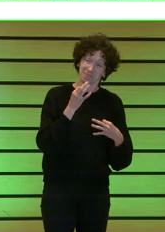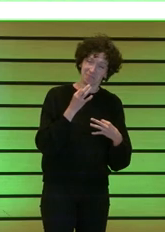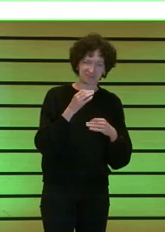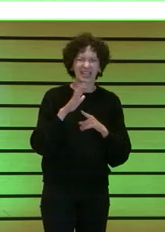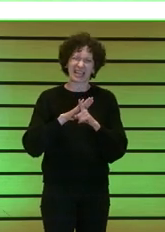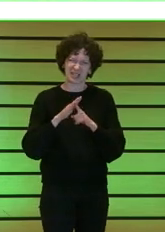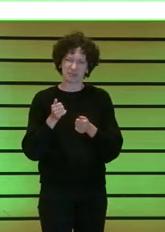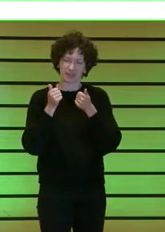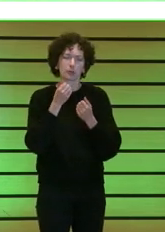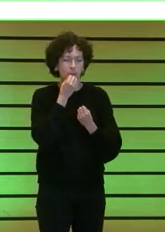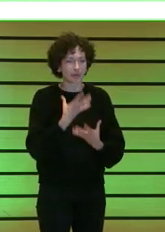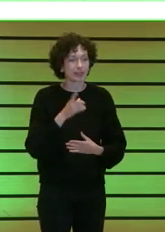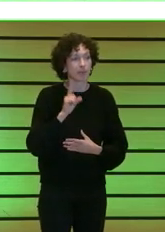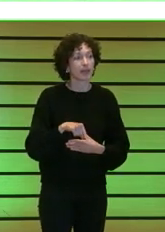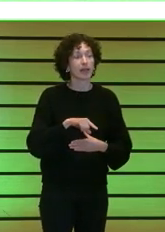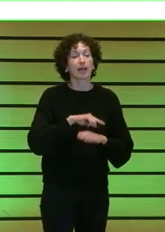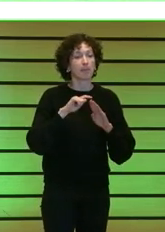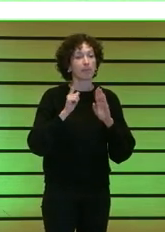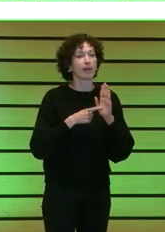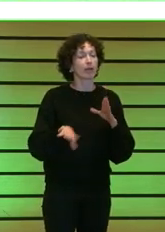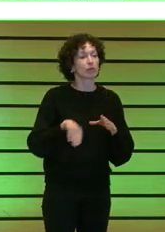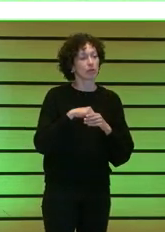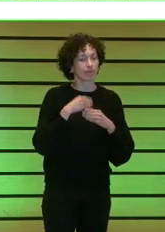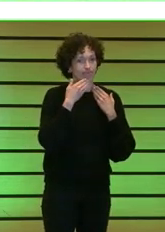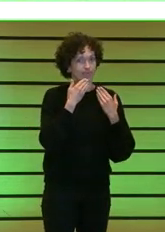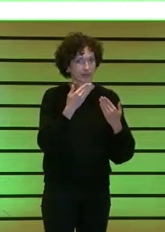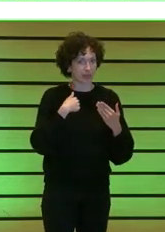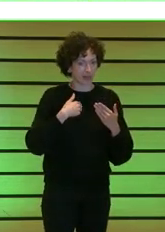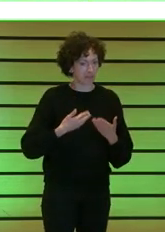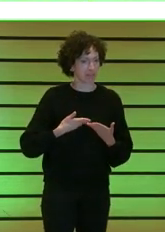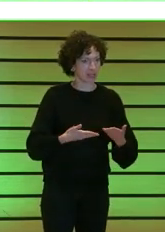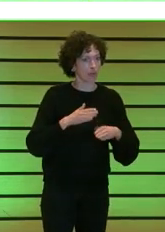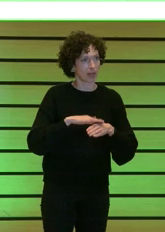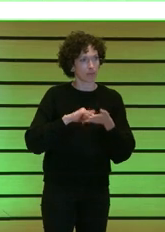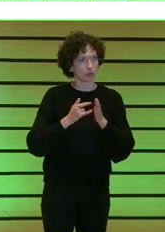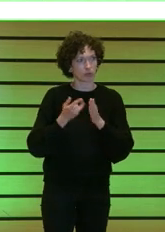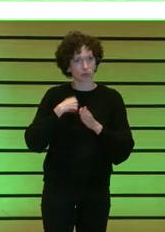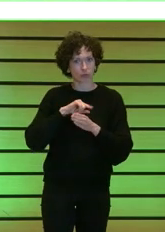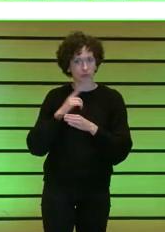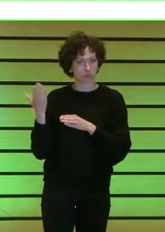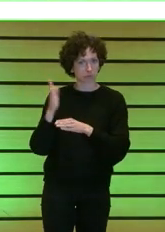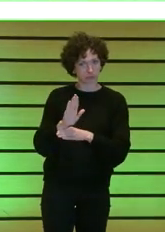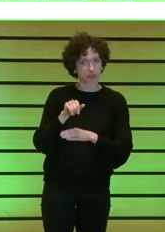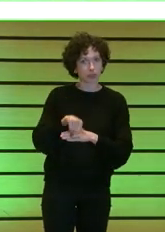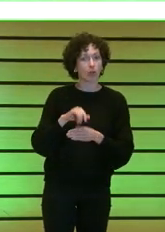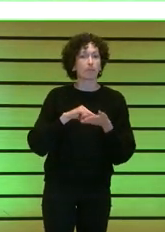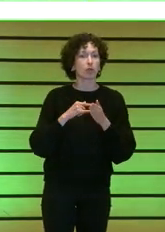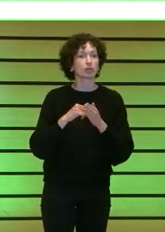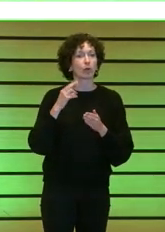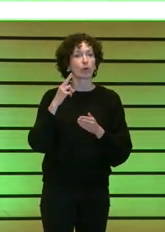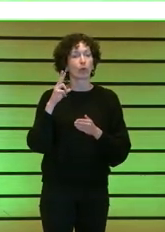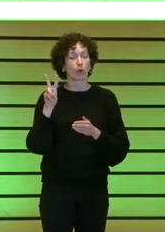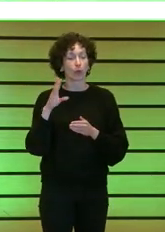y agradecer a plena inclusión el que me han invitado a daros a conocer nuestro proyecto que es el proyecto UCI que es un proyecto